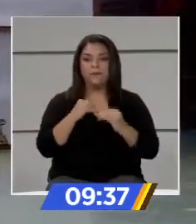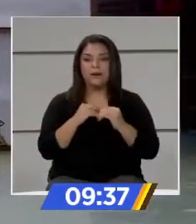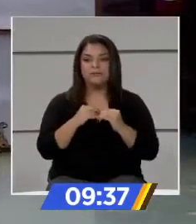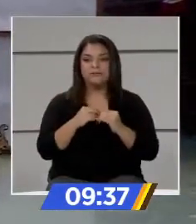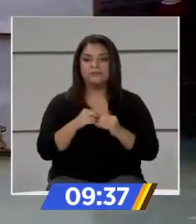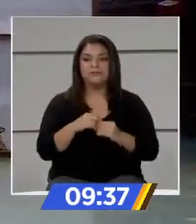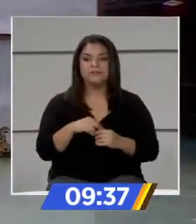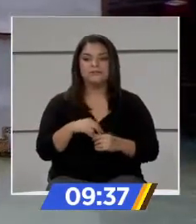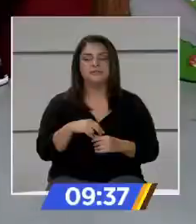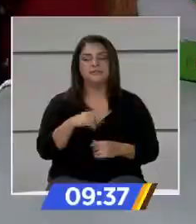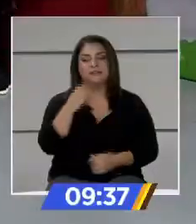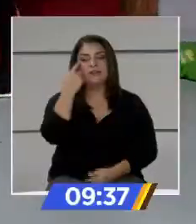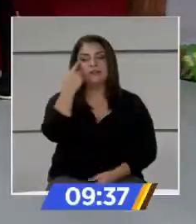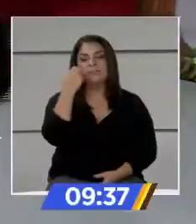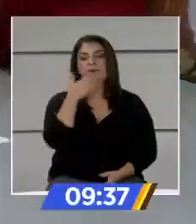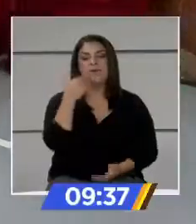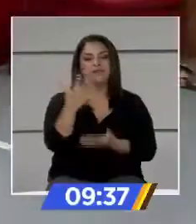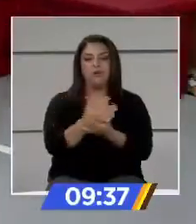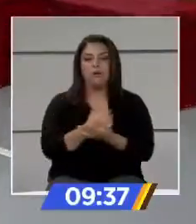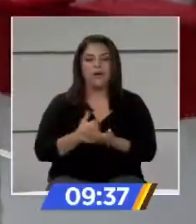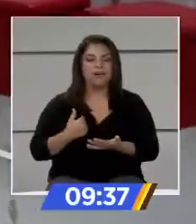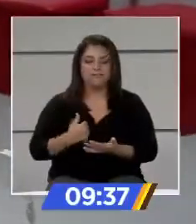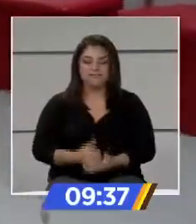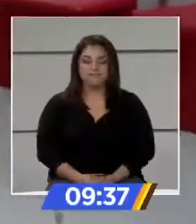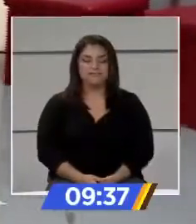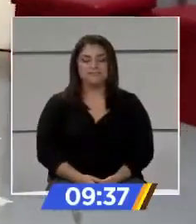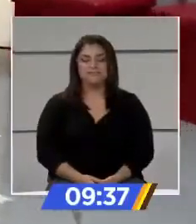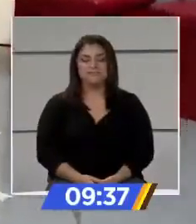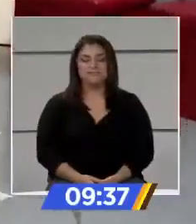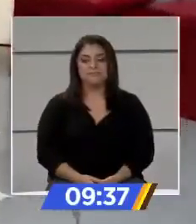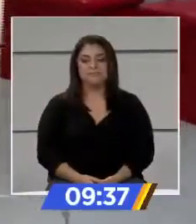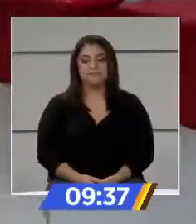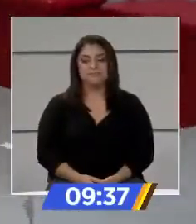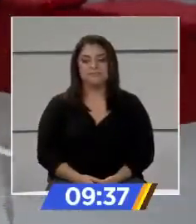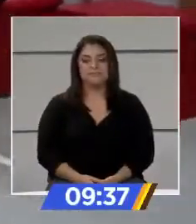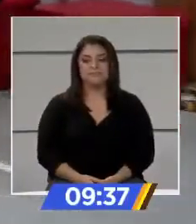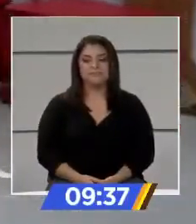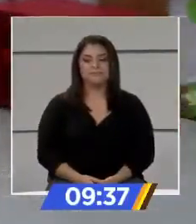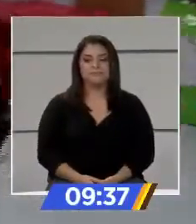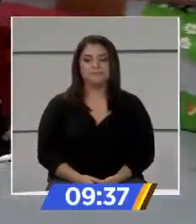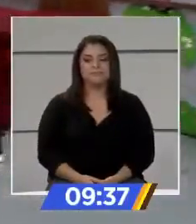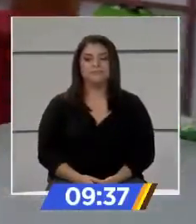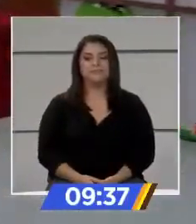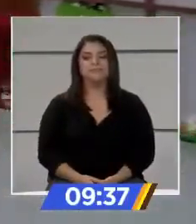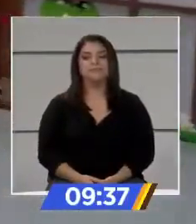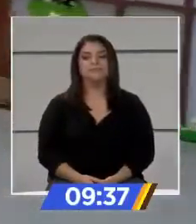otro. No, ok. Jale, jale. Vamos a ver. Recojamos. Ajá.